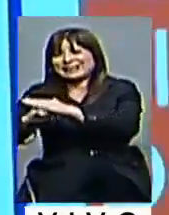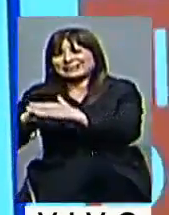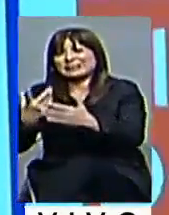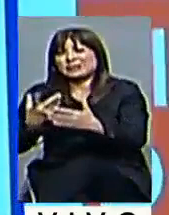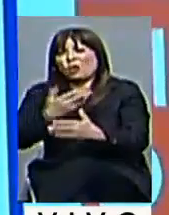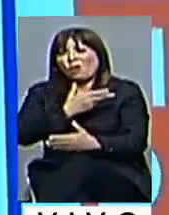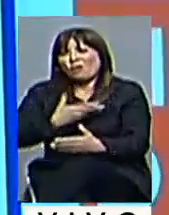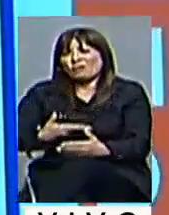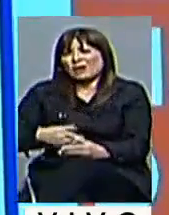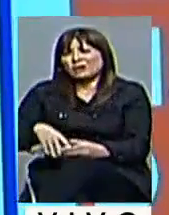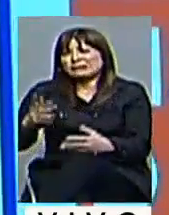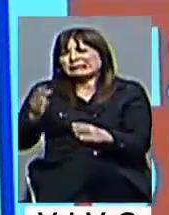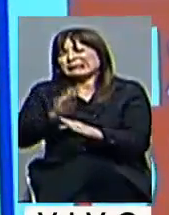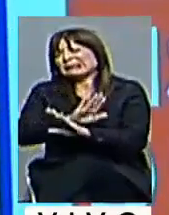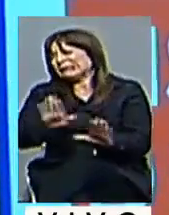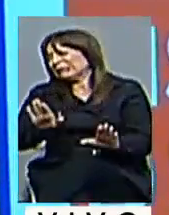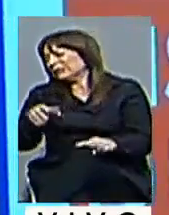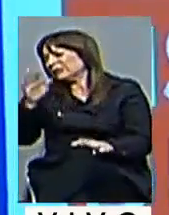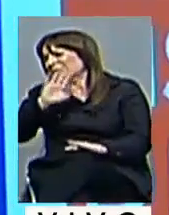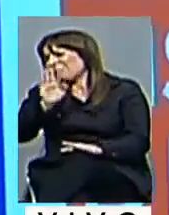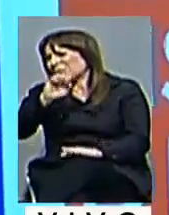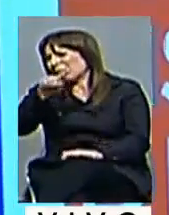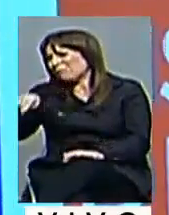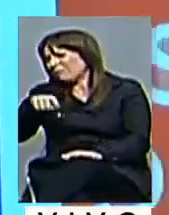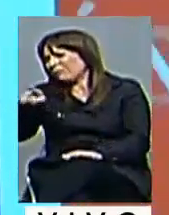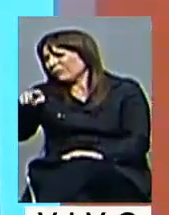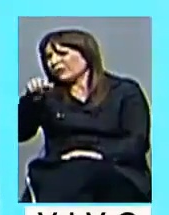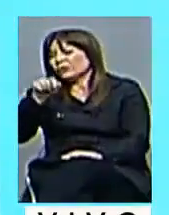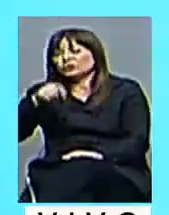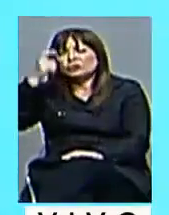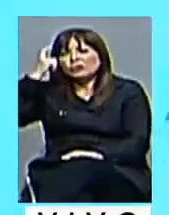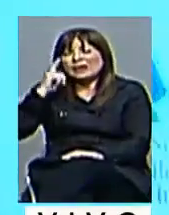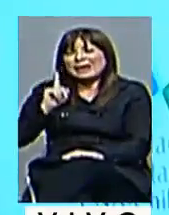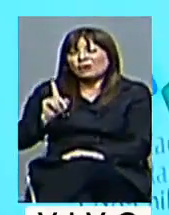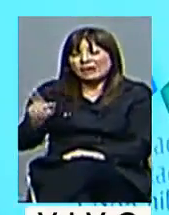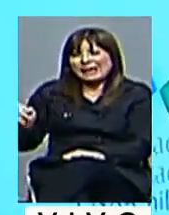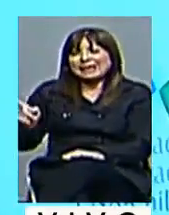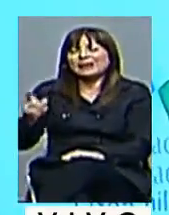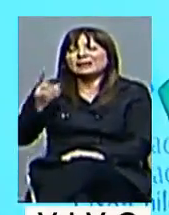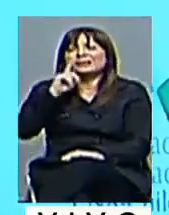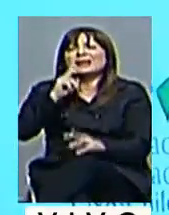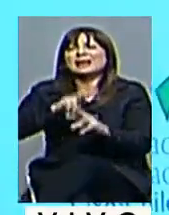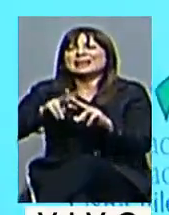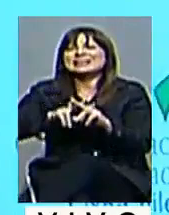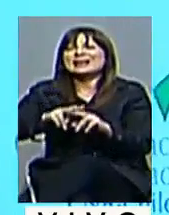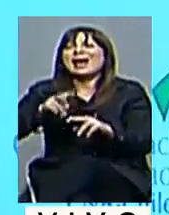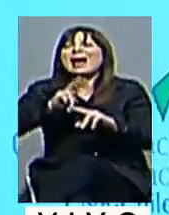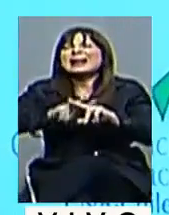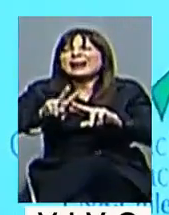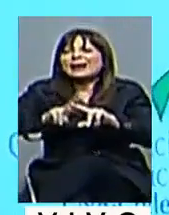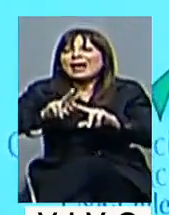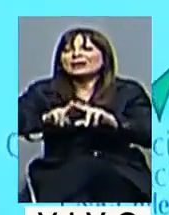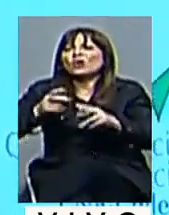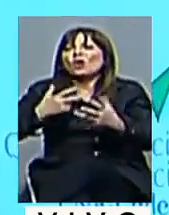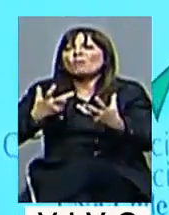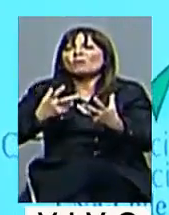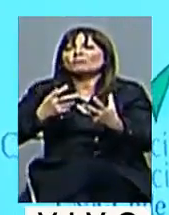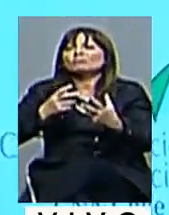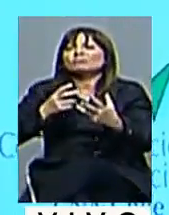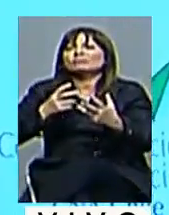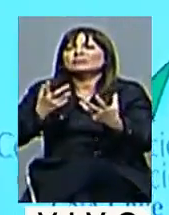de una. Y yo creo que lo que él tiene que hacer es resolver y hacerle guiños tanto a la